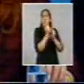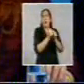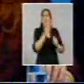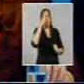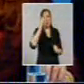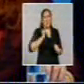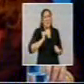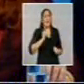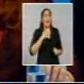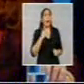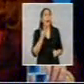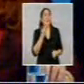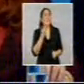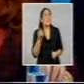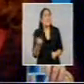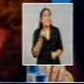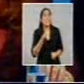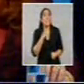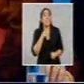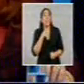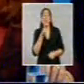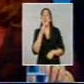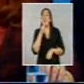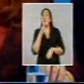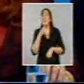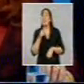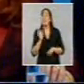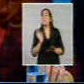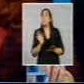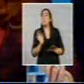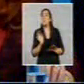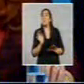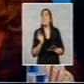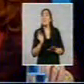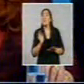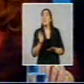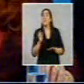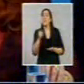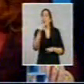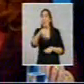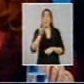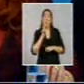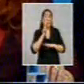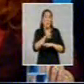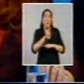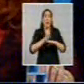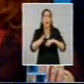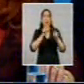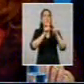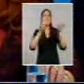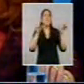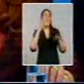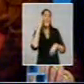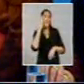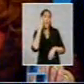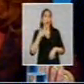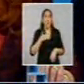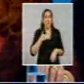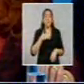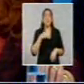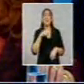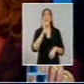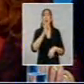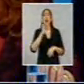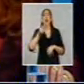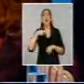que, si entran en mi red, luego en Facebook o en programa, van a